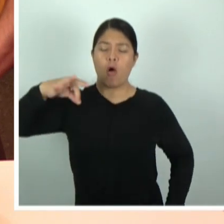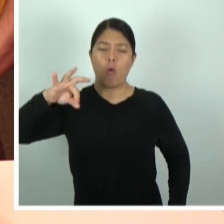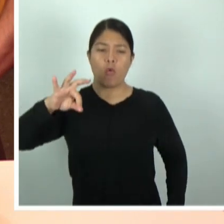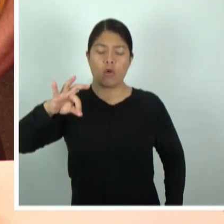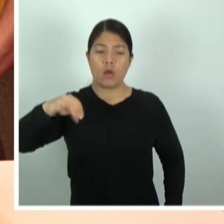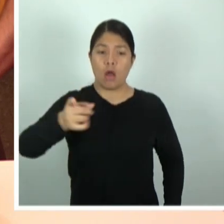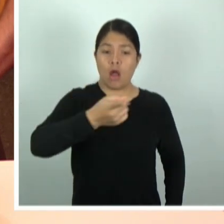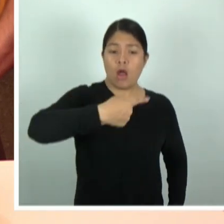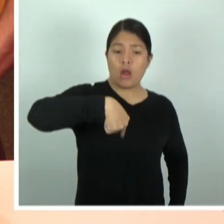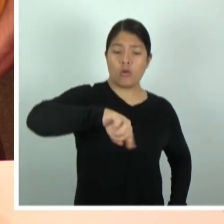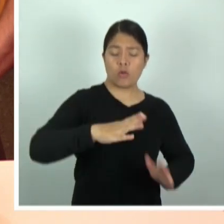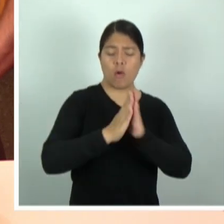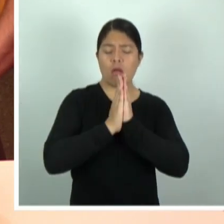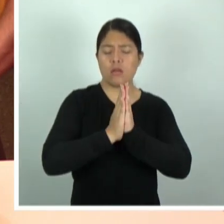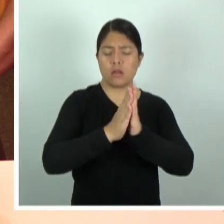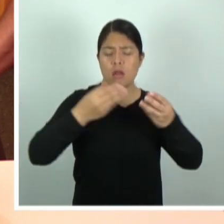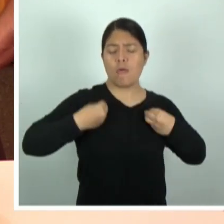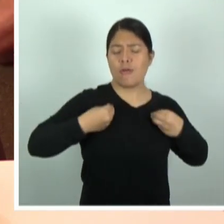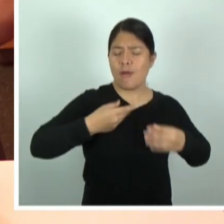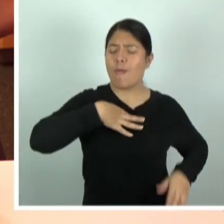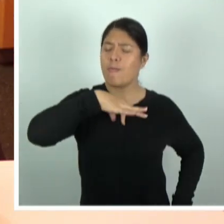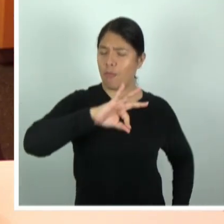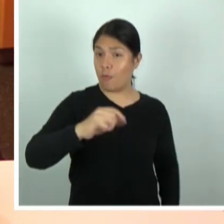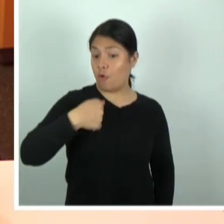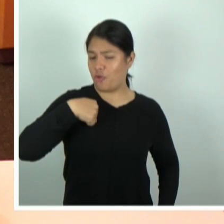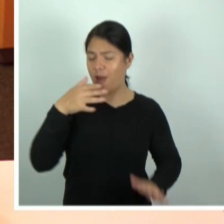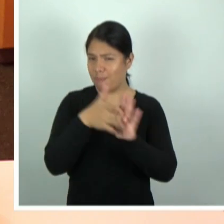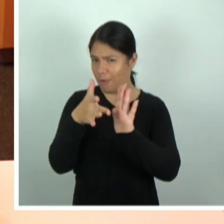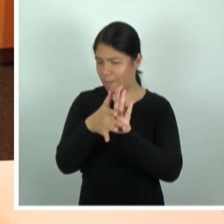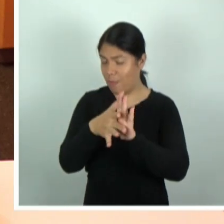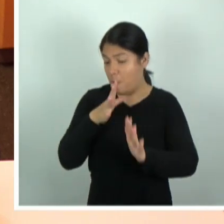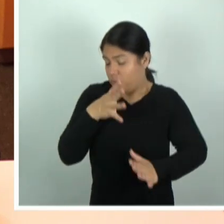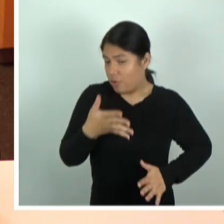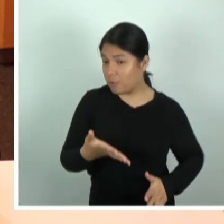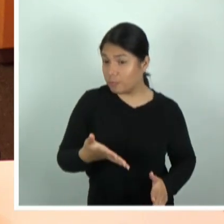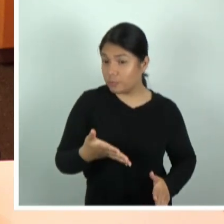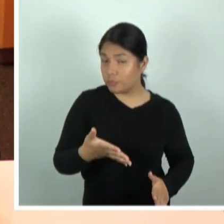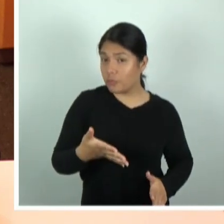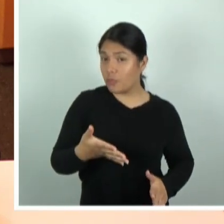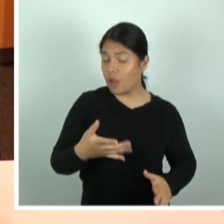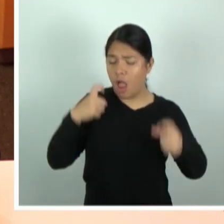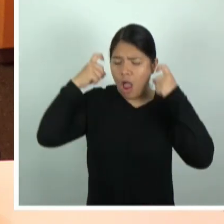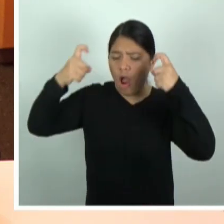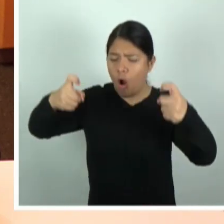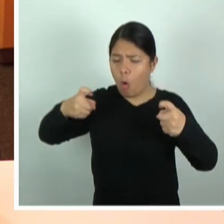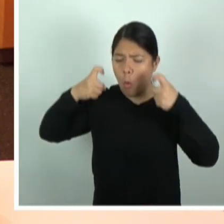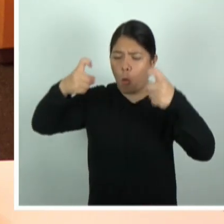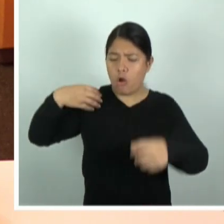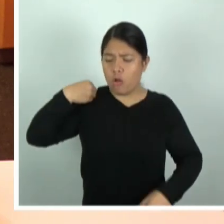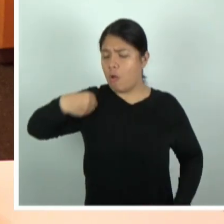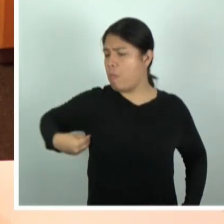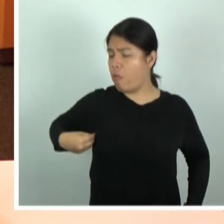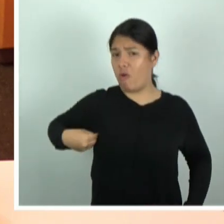en santidad. Y déjame explicarte por qué. Porque el propio esfuerzo le es